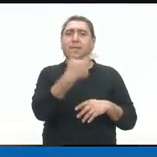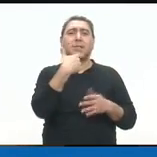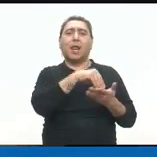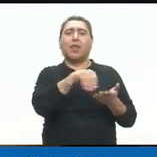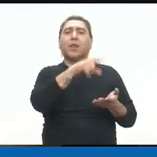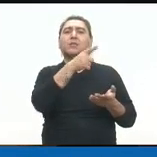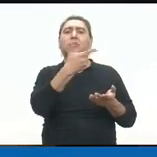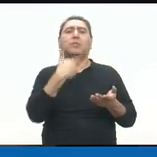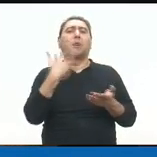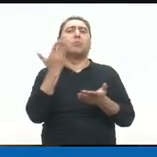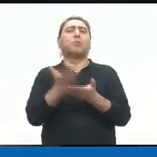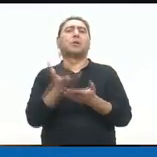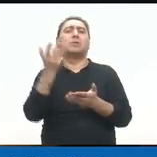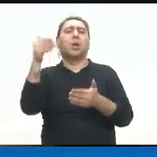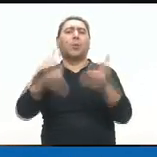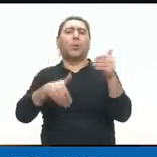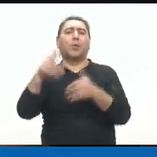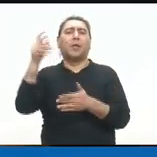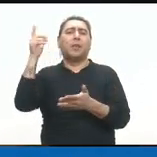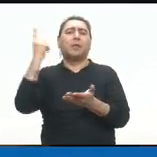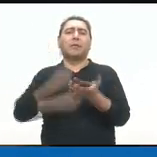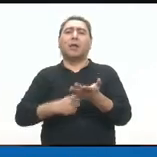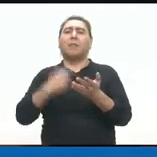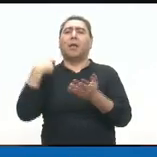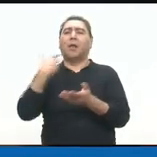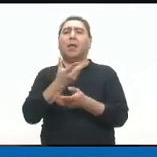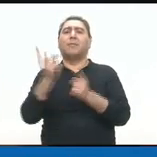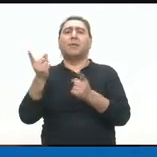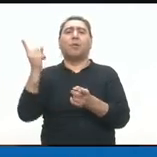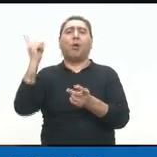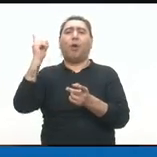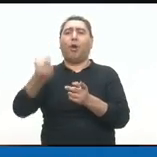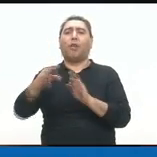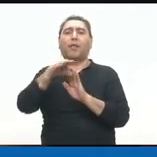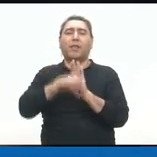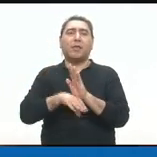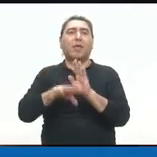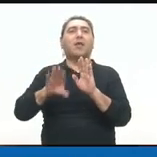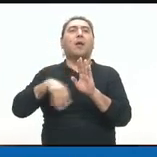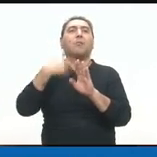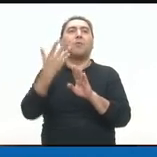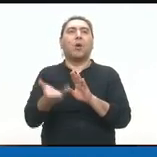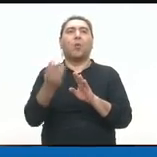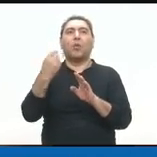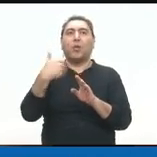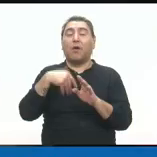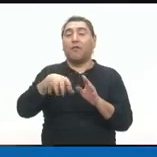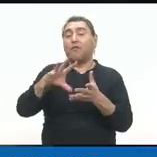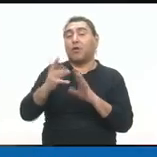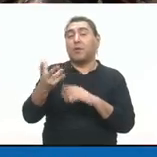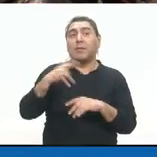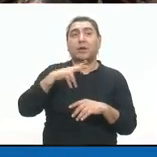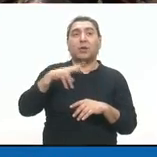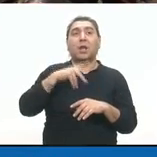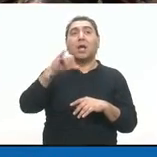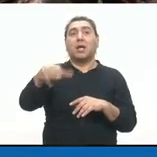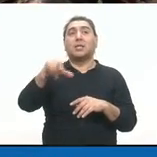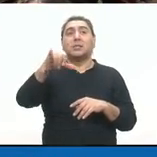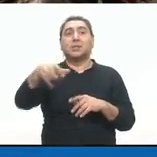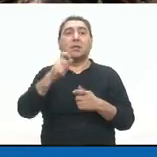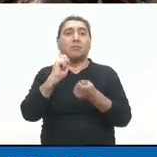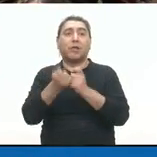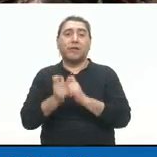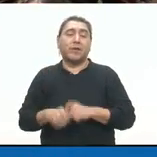el dictamen en general como está expuesto en el orden del día. Y después, cuando tratemos en particular, se harán las modificaciones,